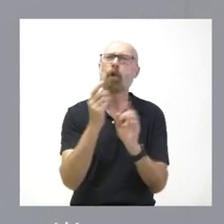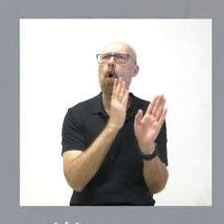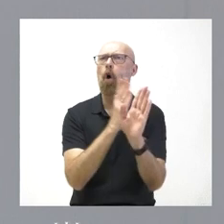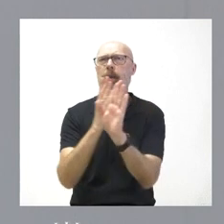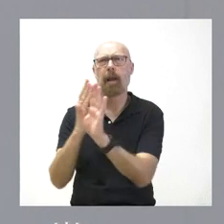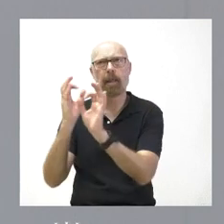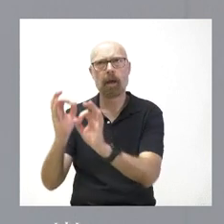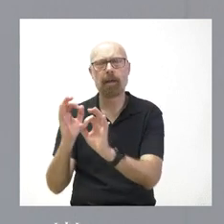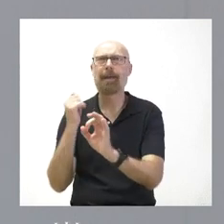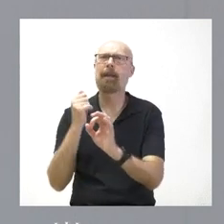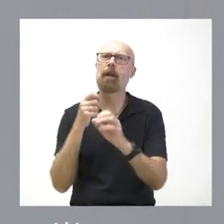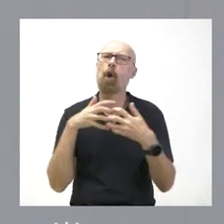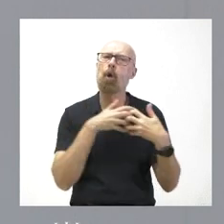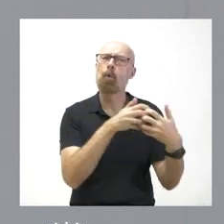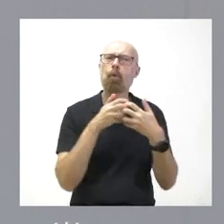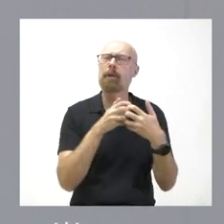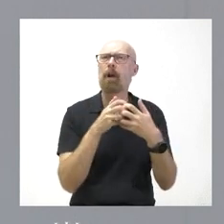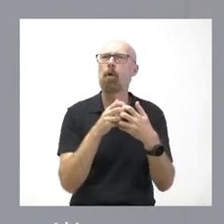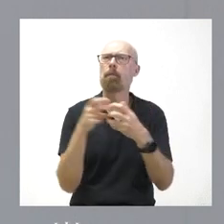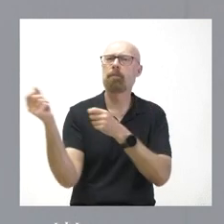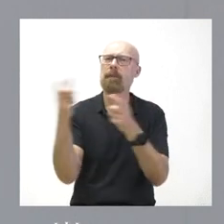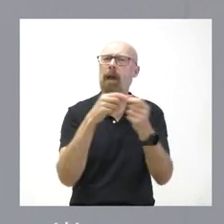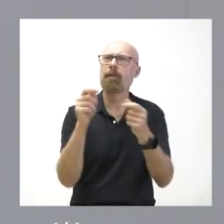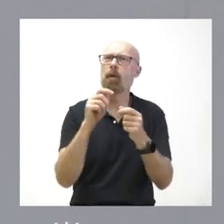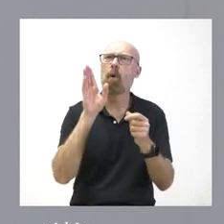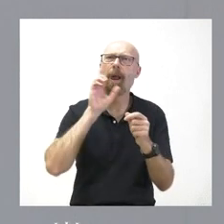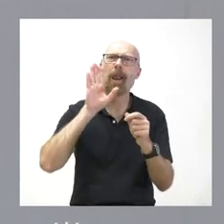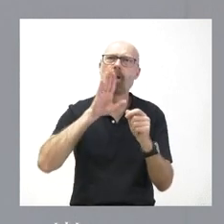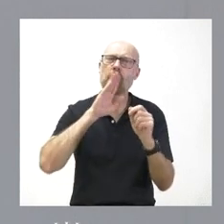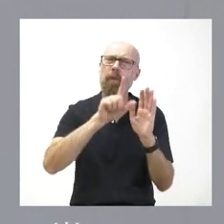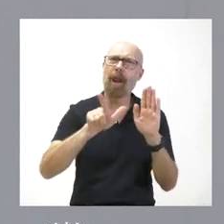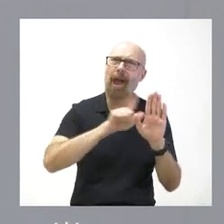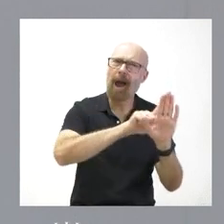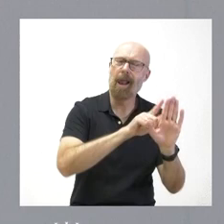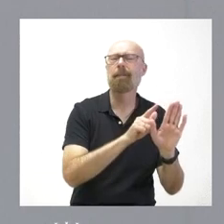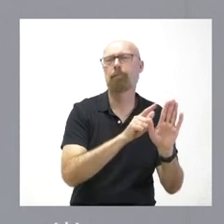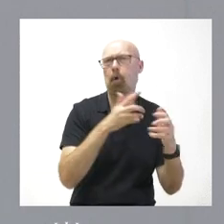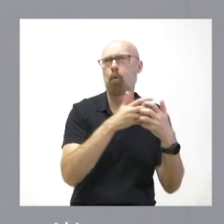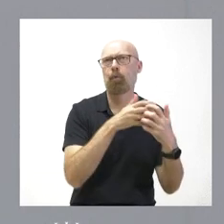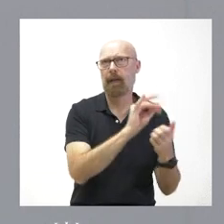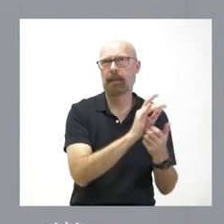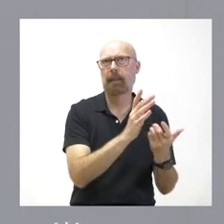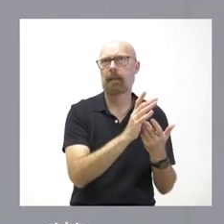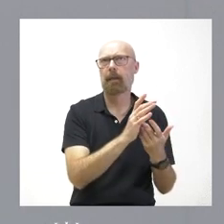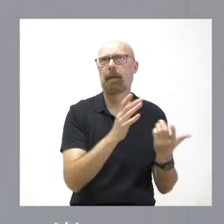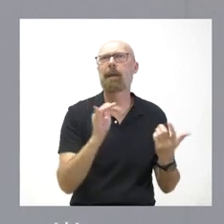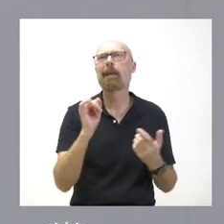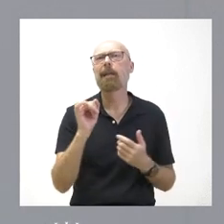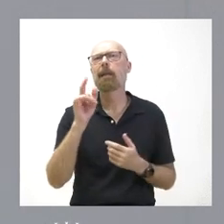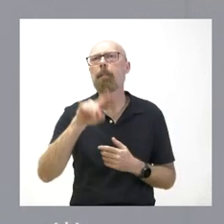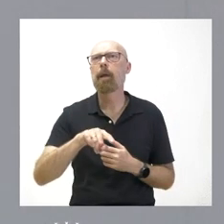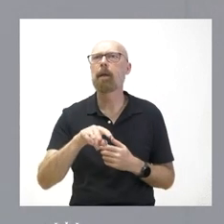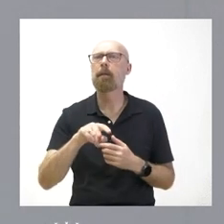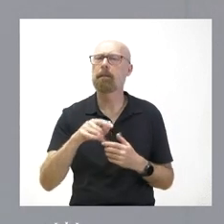lógicamente contra el tráfico ilegal de personas en la parte que nos pueda corresponder y el que favorecemos la